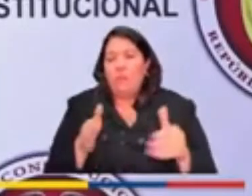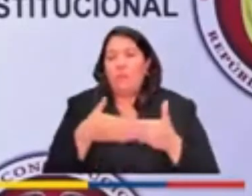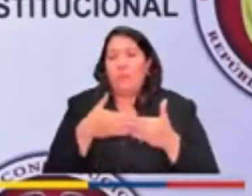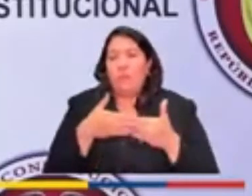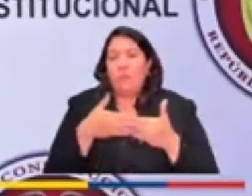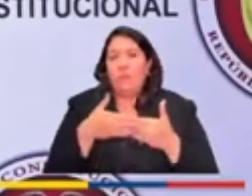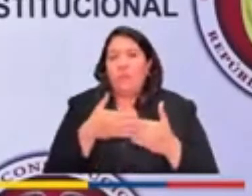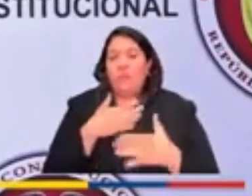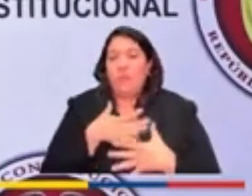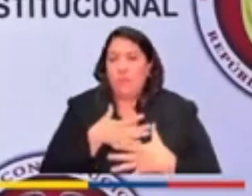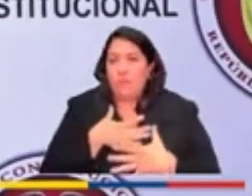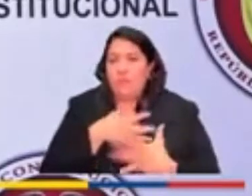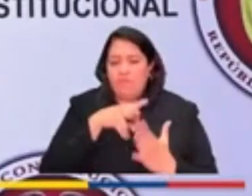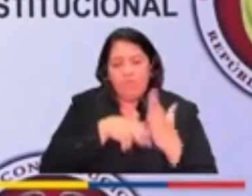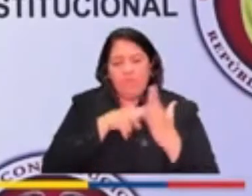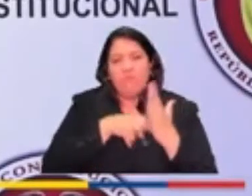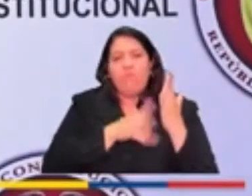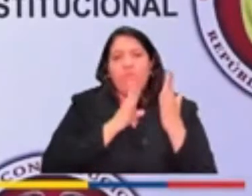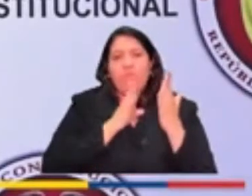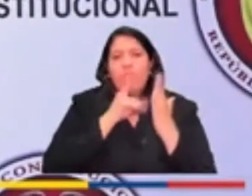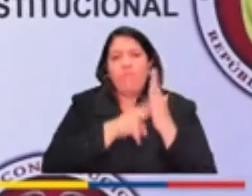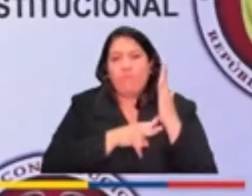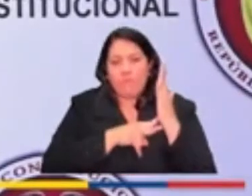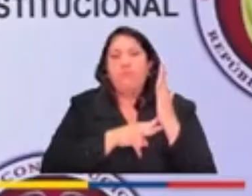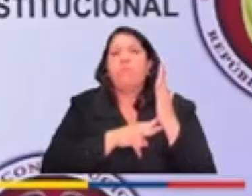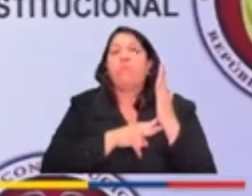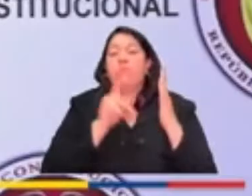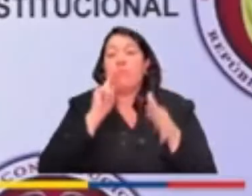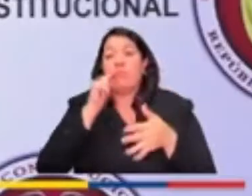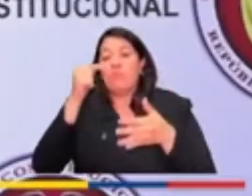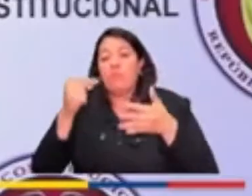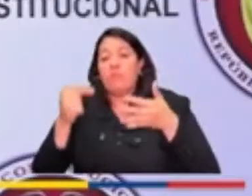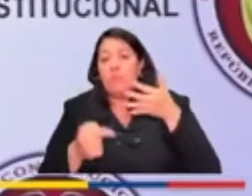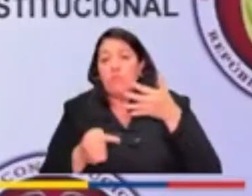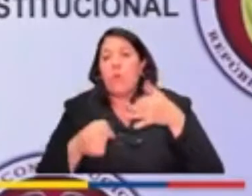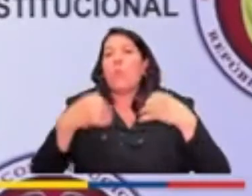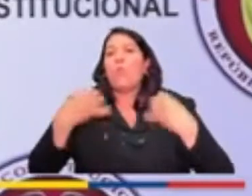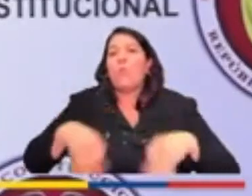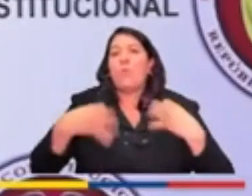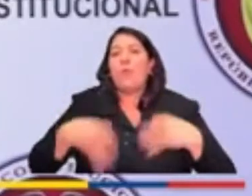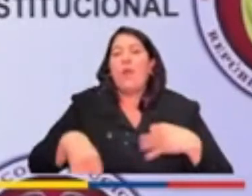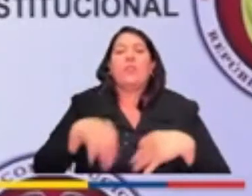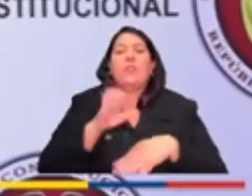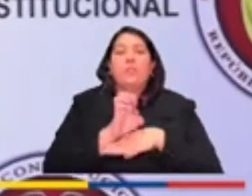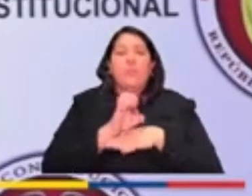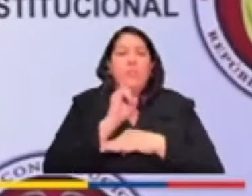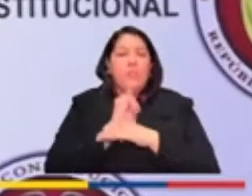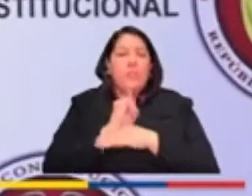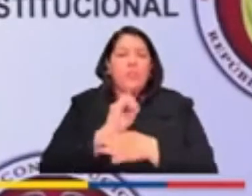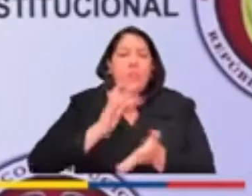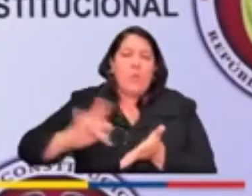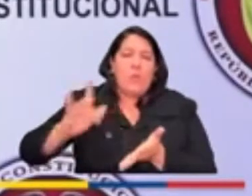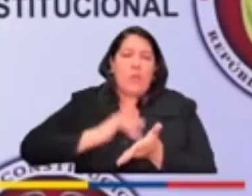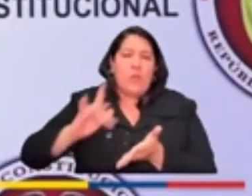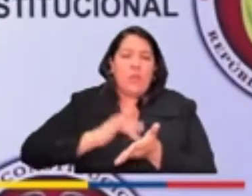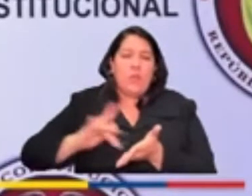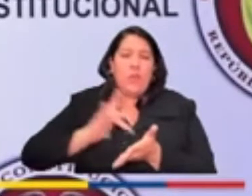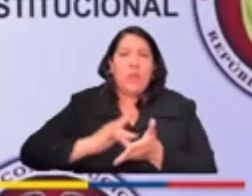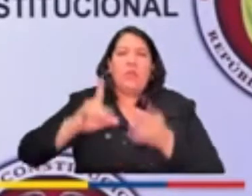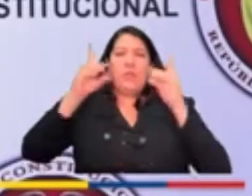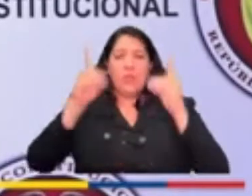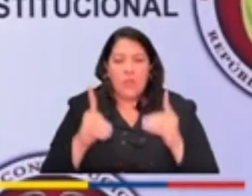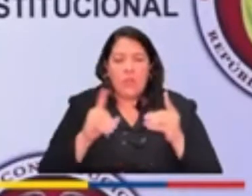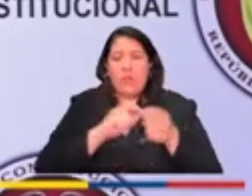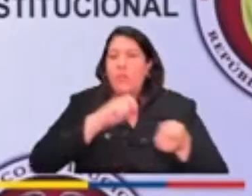lo voy a leer de manera textual, es un aspecto de la normalidad institucional es que es urgente y decisivo transformar